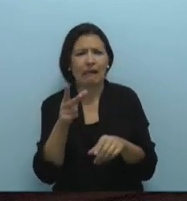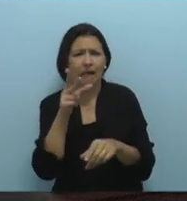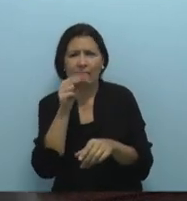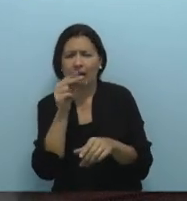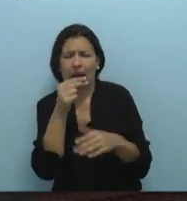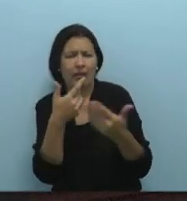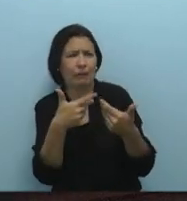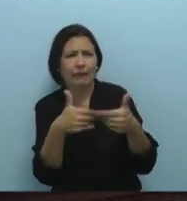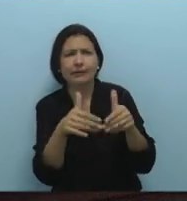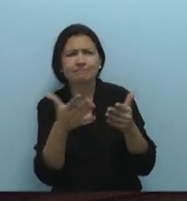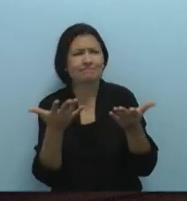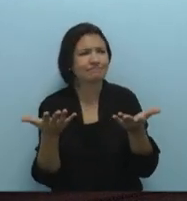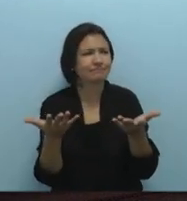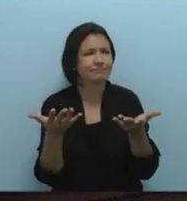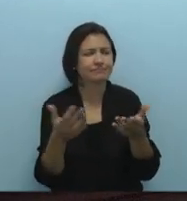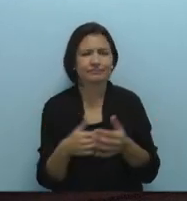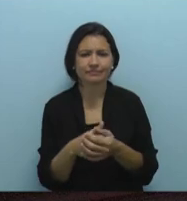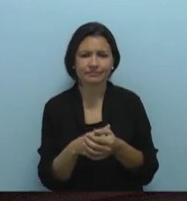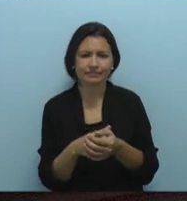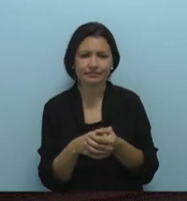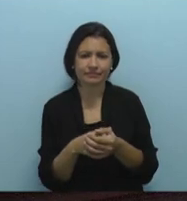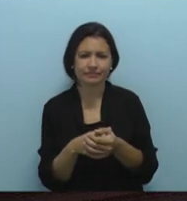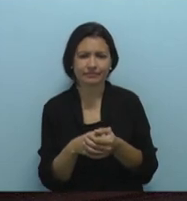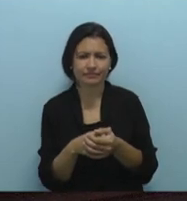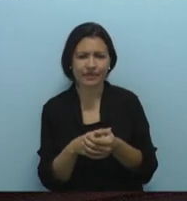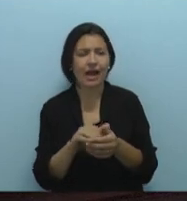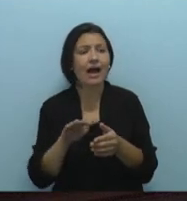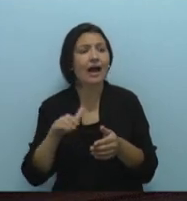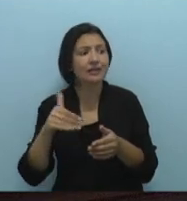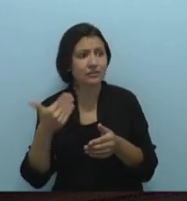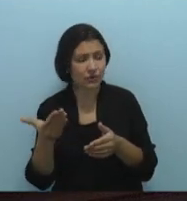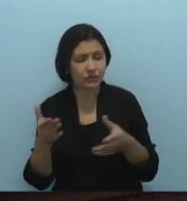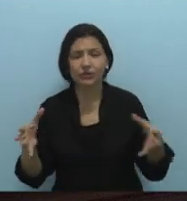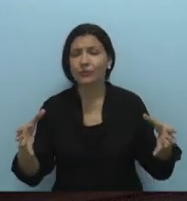Entonces, claro que el voluntariado es una forma